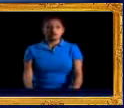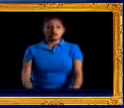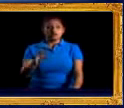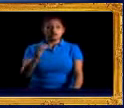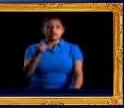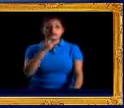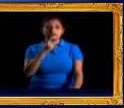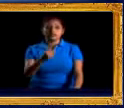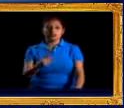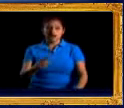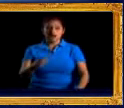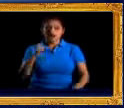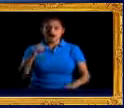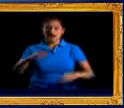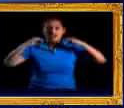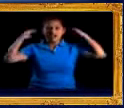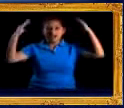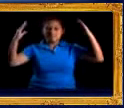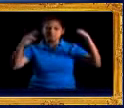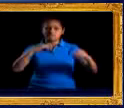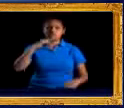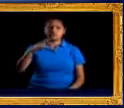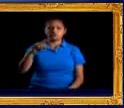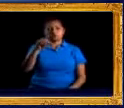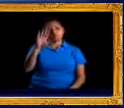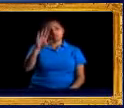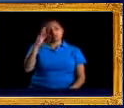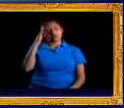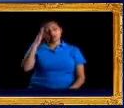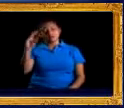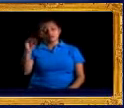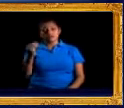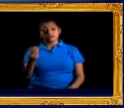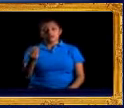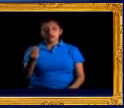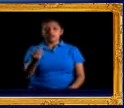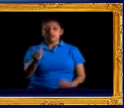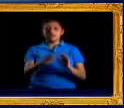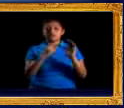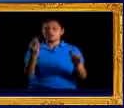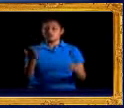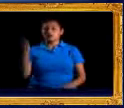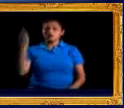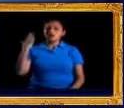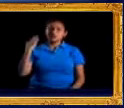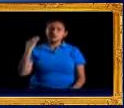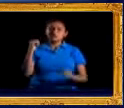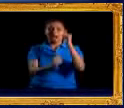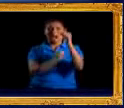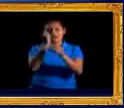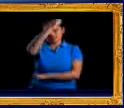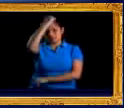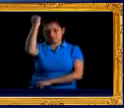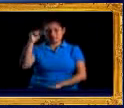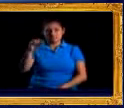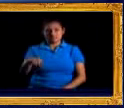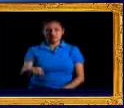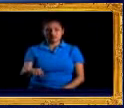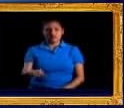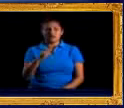Que decían a gran voz. Usted sabe que en el pasaje anterior ángeles estaban,